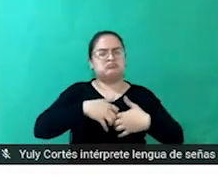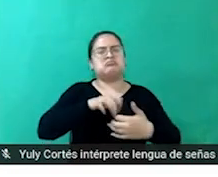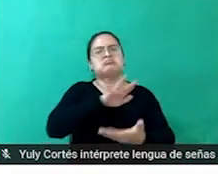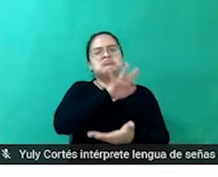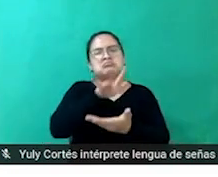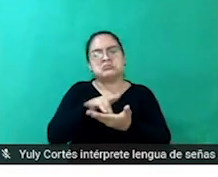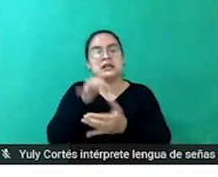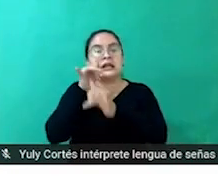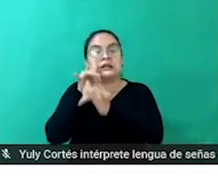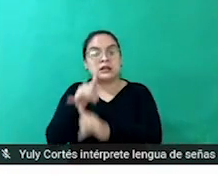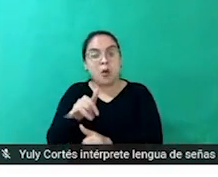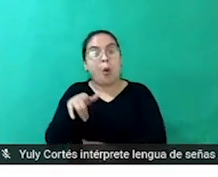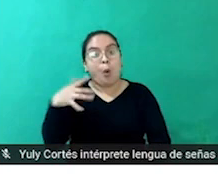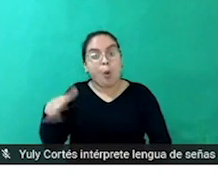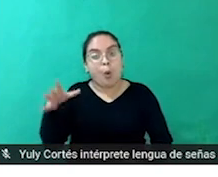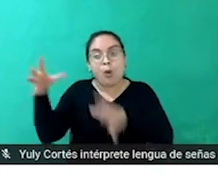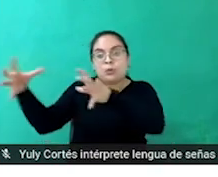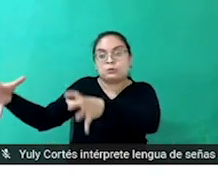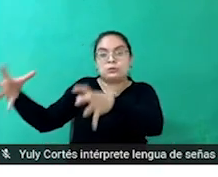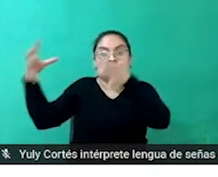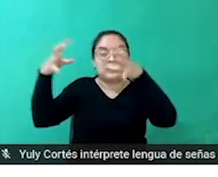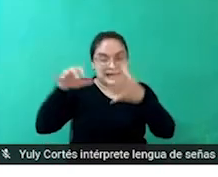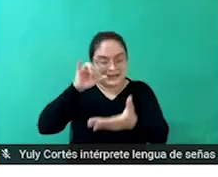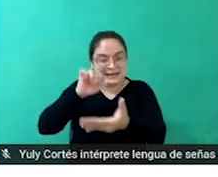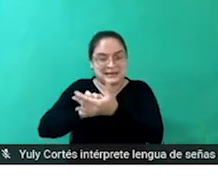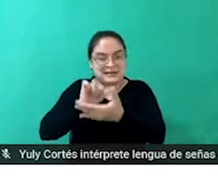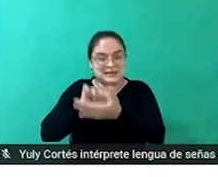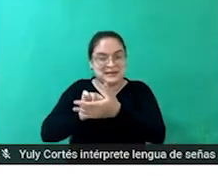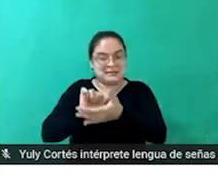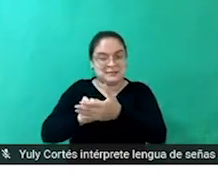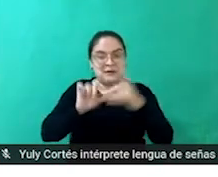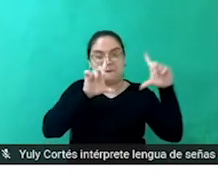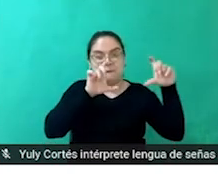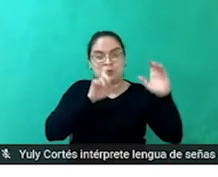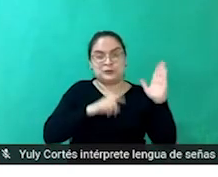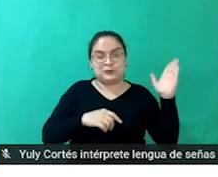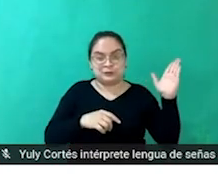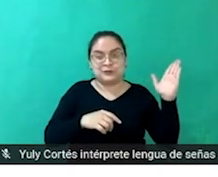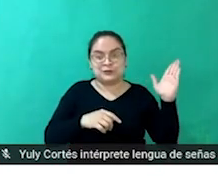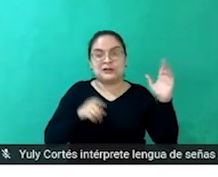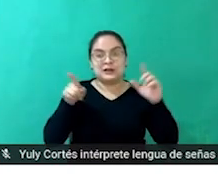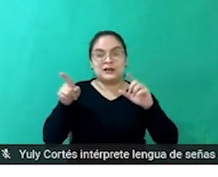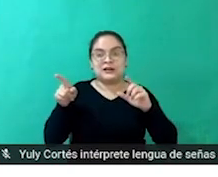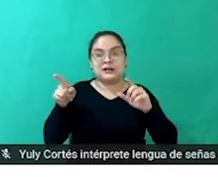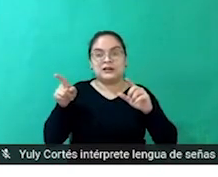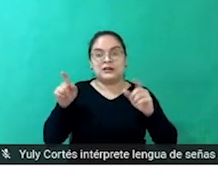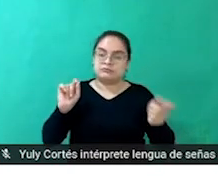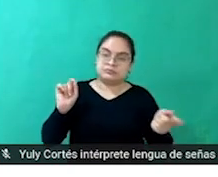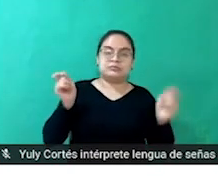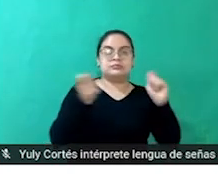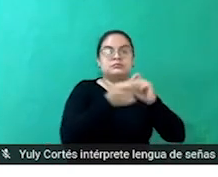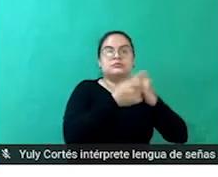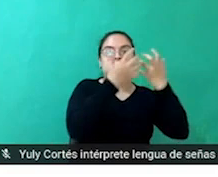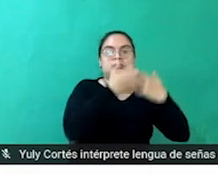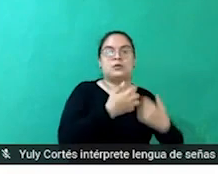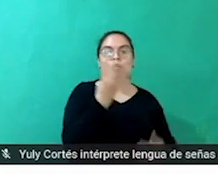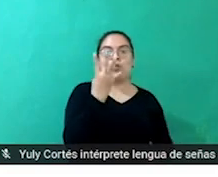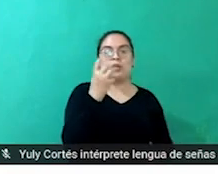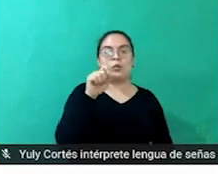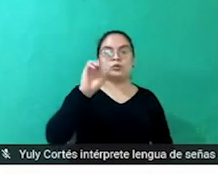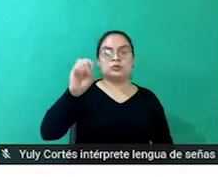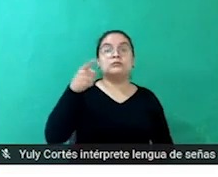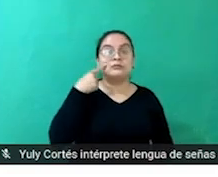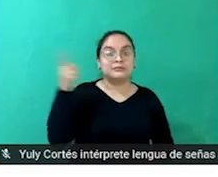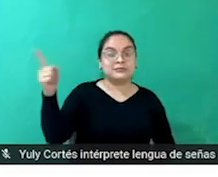Rexroth tomaron este torno y lo llevaron a la industria 4.0. Y es aquí